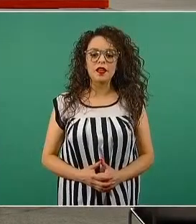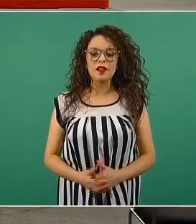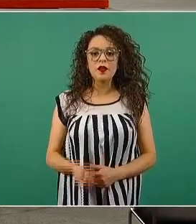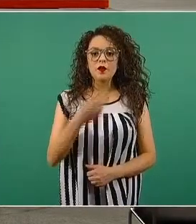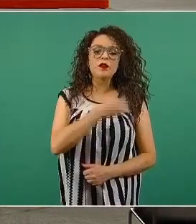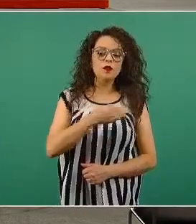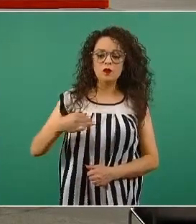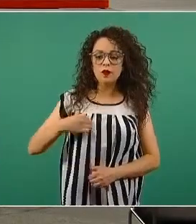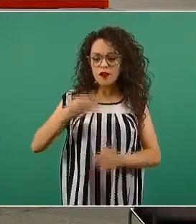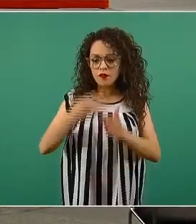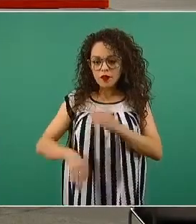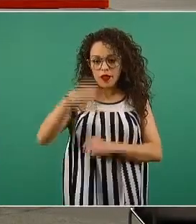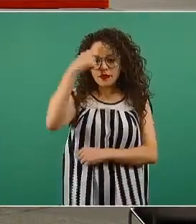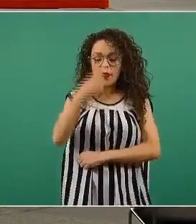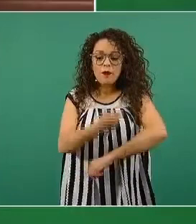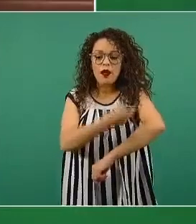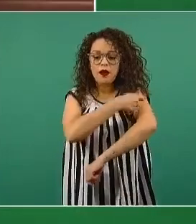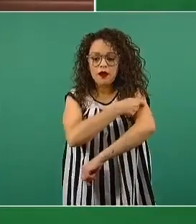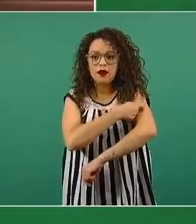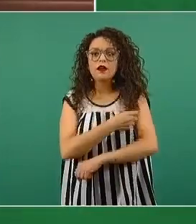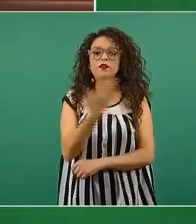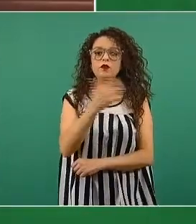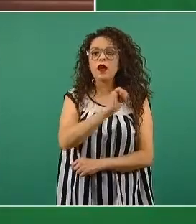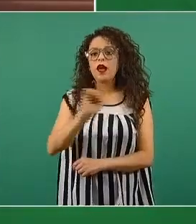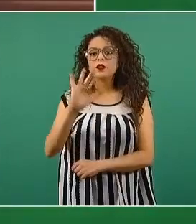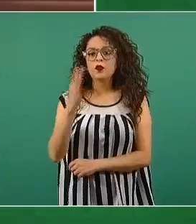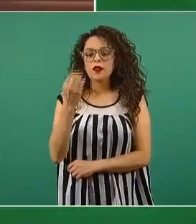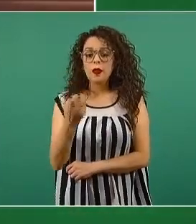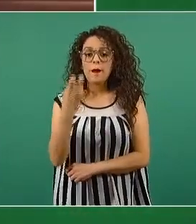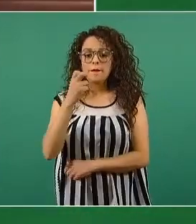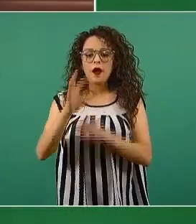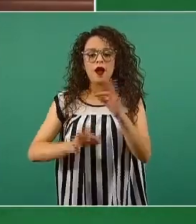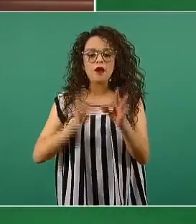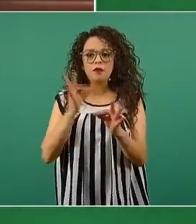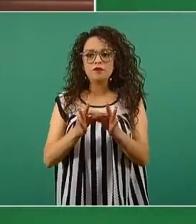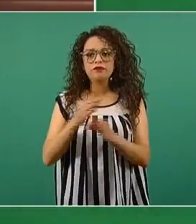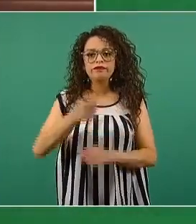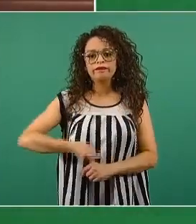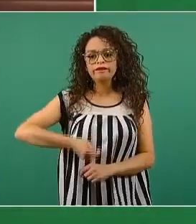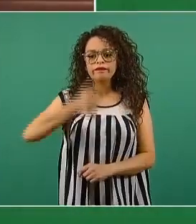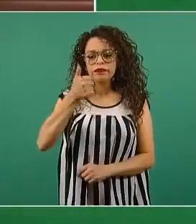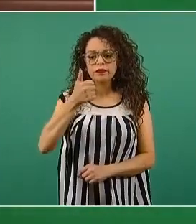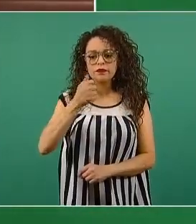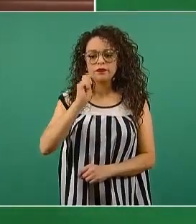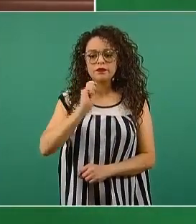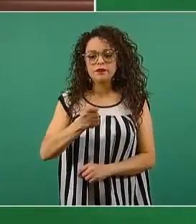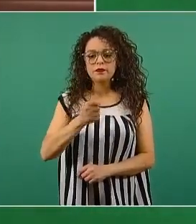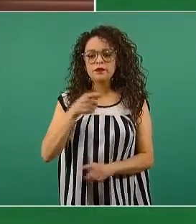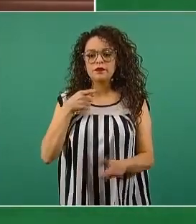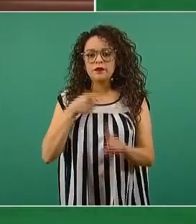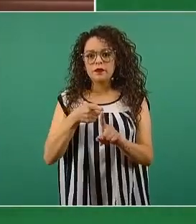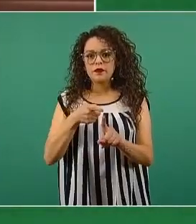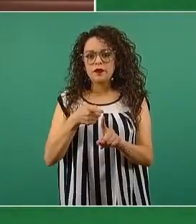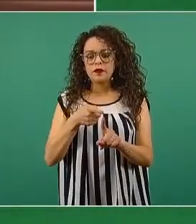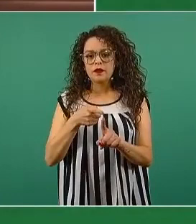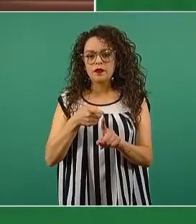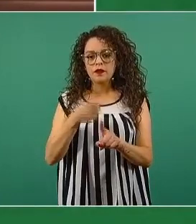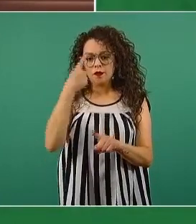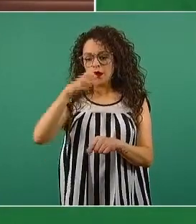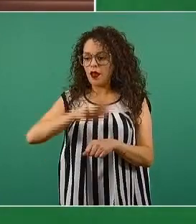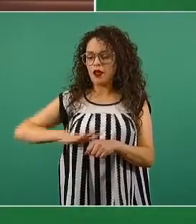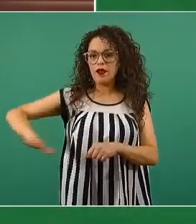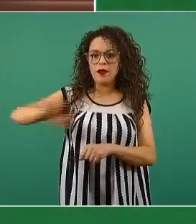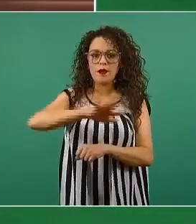de 50-59, y por lo tanto estaríamos cubriendo en principio la primera aplicación, la primera dosis de esta